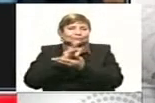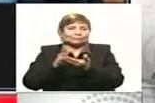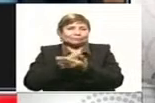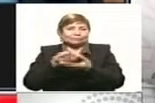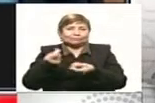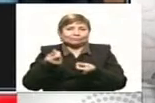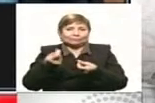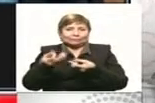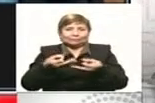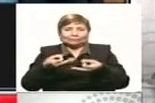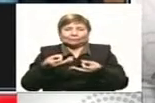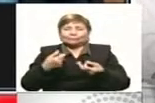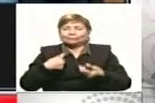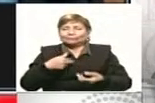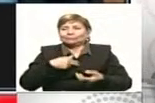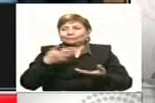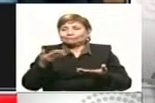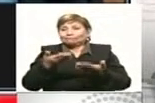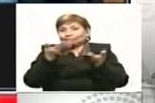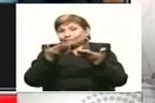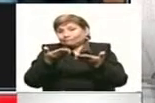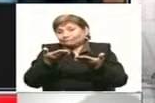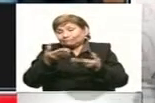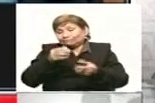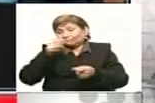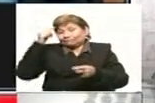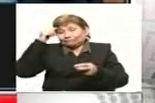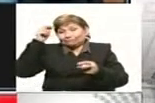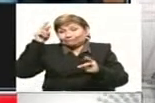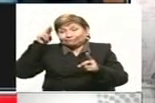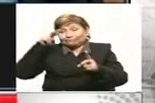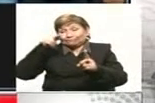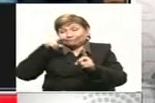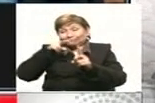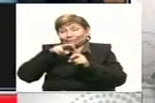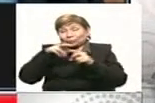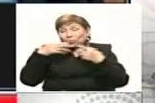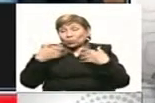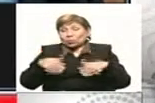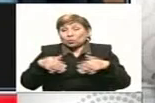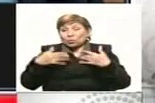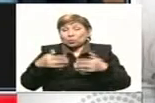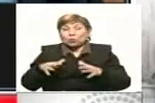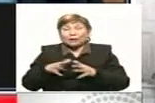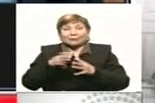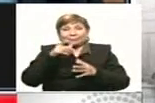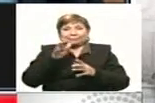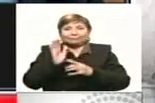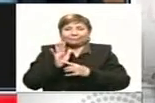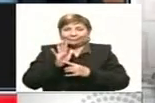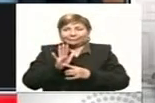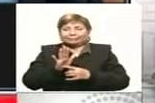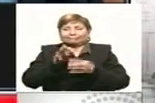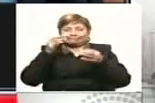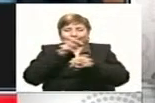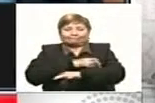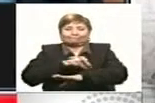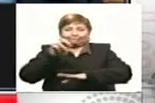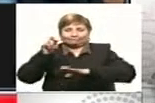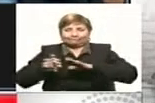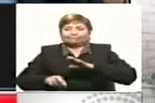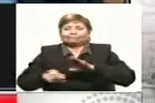que venimos viviendo. Le ha tocado vivir un gran reto y creo que usted ha demostrado su profesionalismo en todo